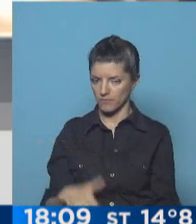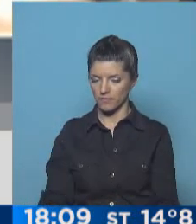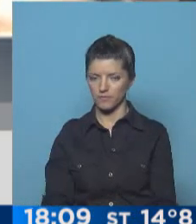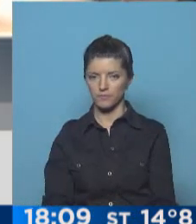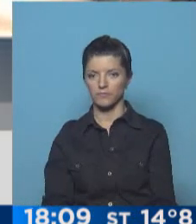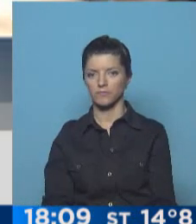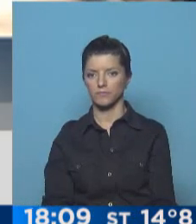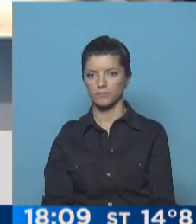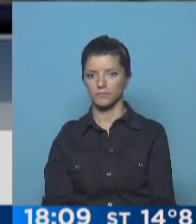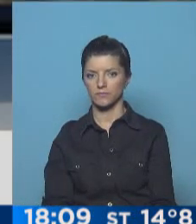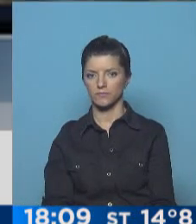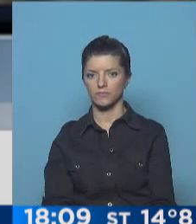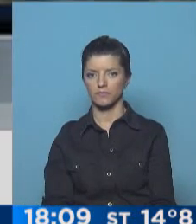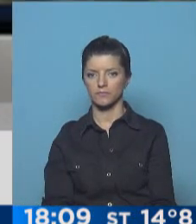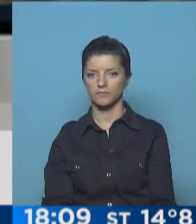Impresionante.